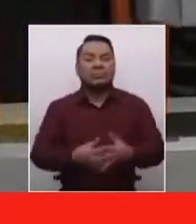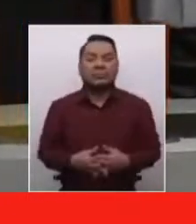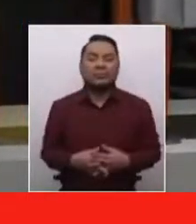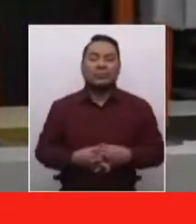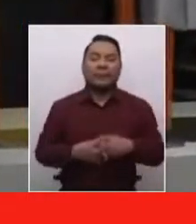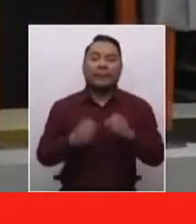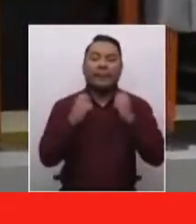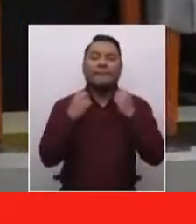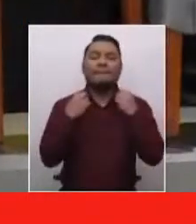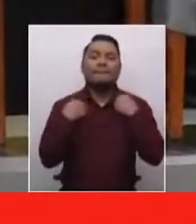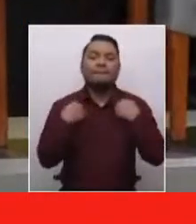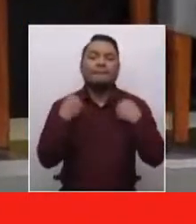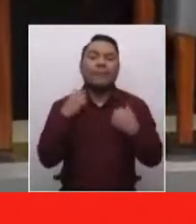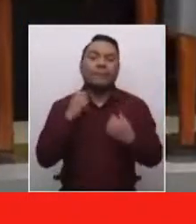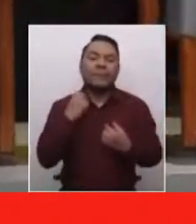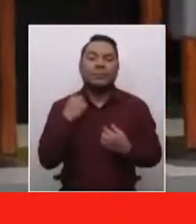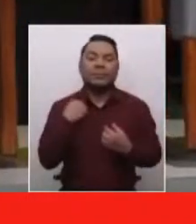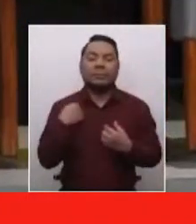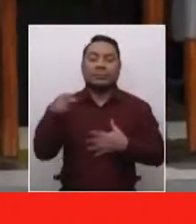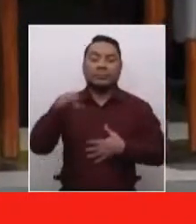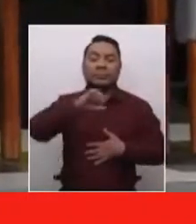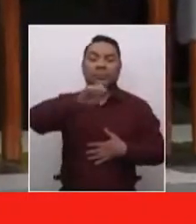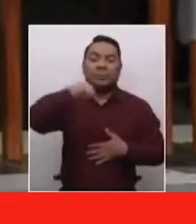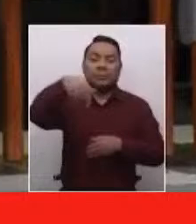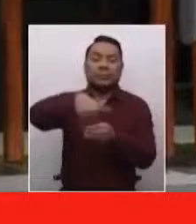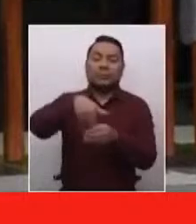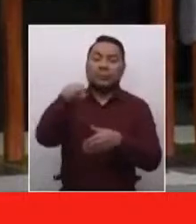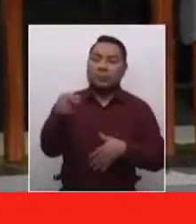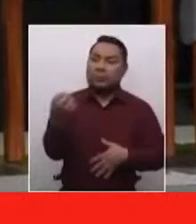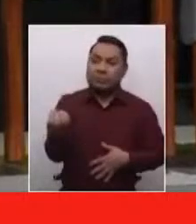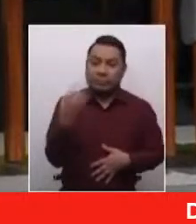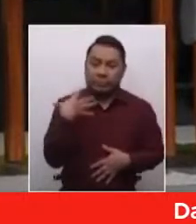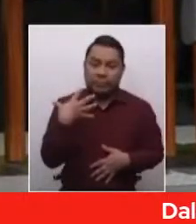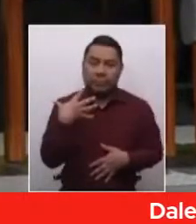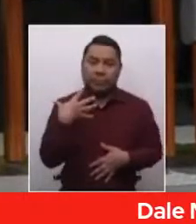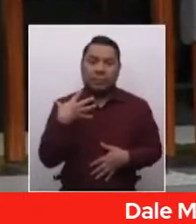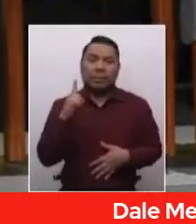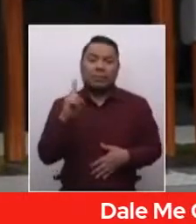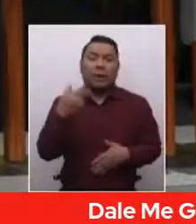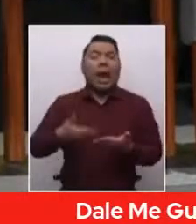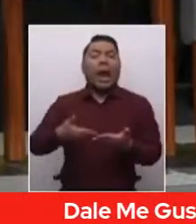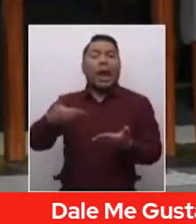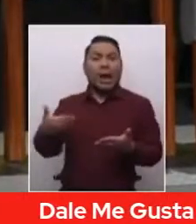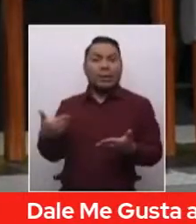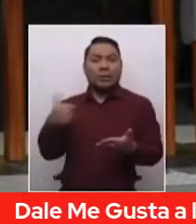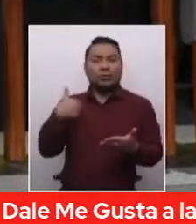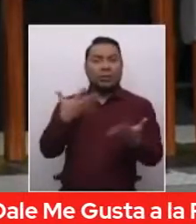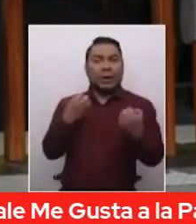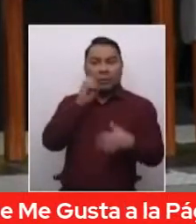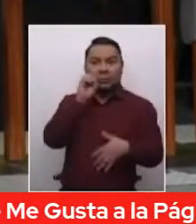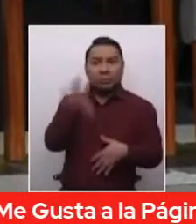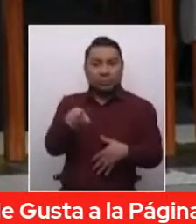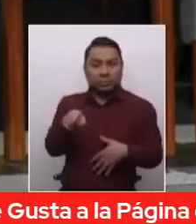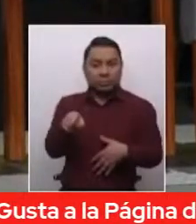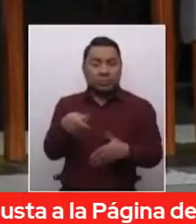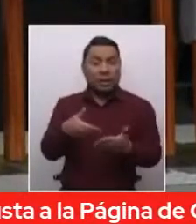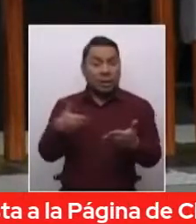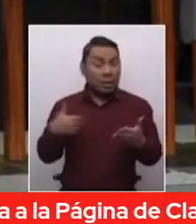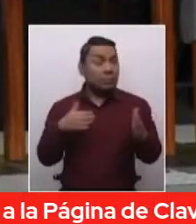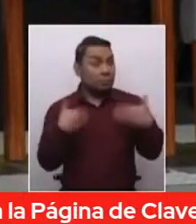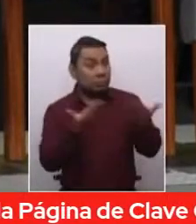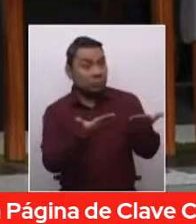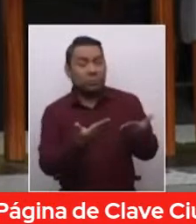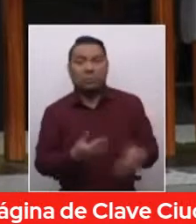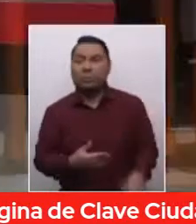Gracias. Del Jurado Nacional de Elecciones me dijeron que iban a hacer un disclaimer primero, antes de esto. No